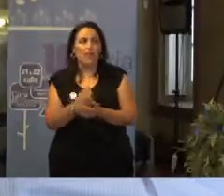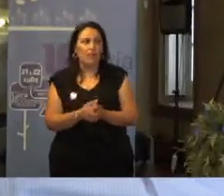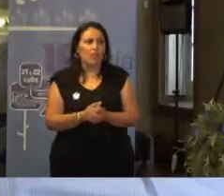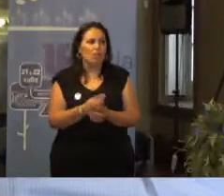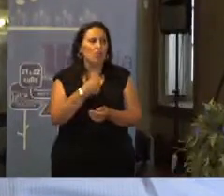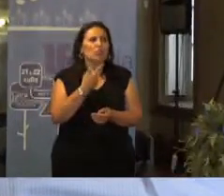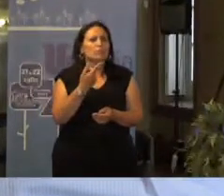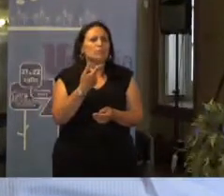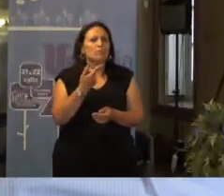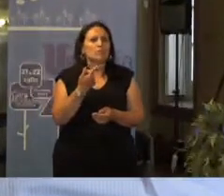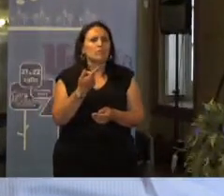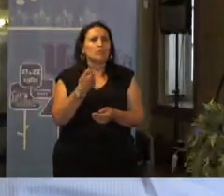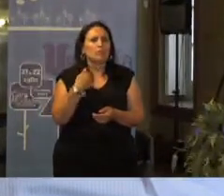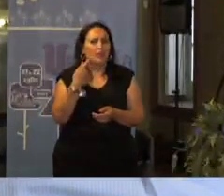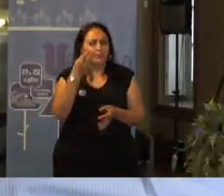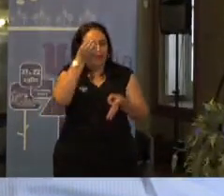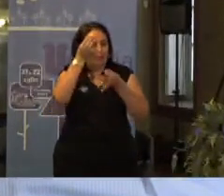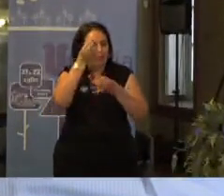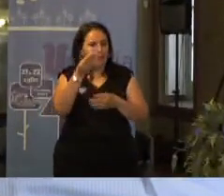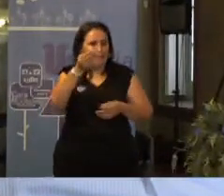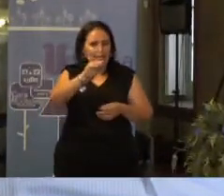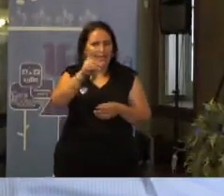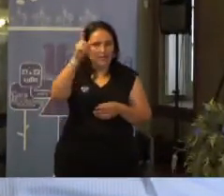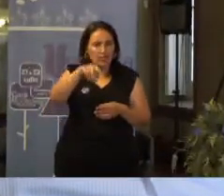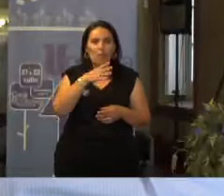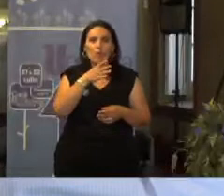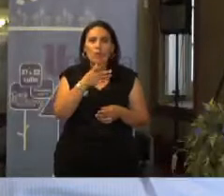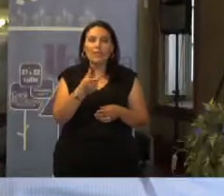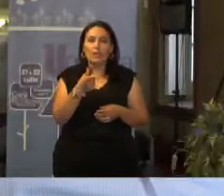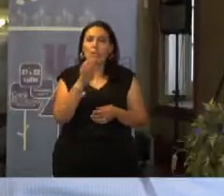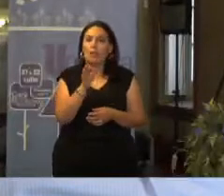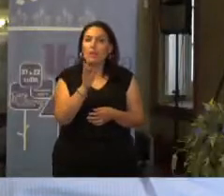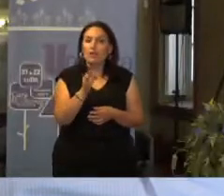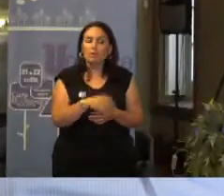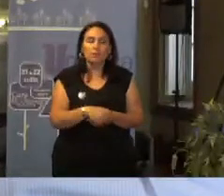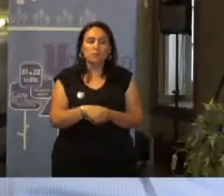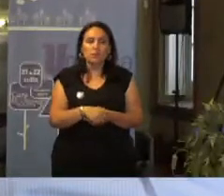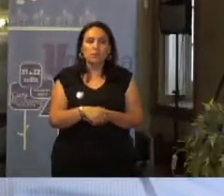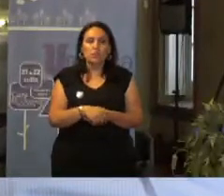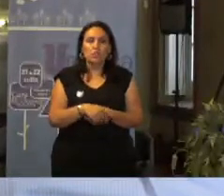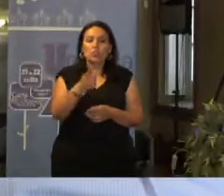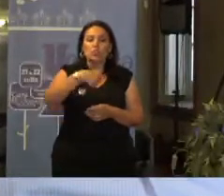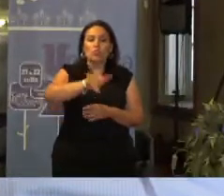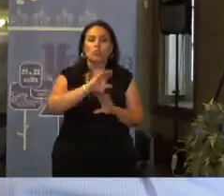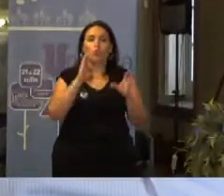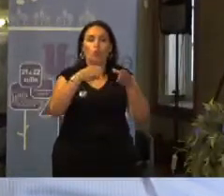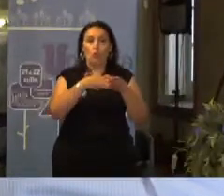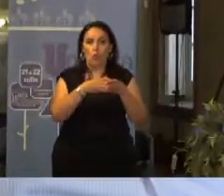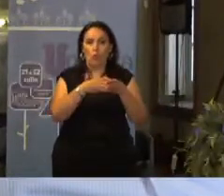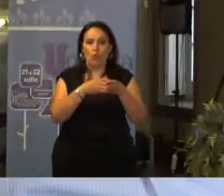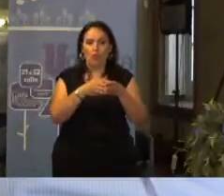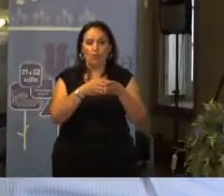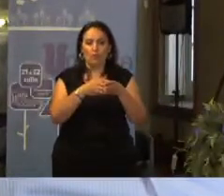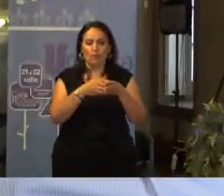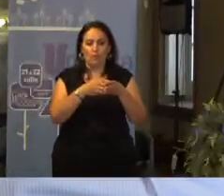neste momento unha pequena matización, que é que, efectivamente, todas as forzas debemos esforzarnos porque non goberne o